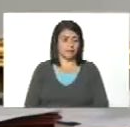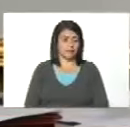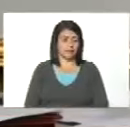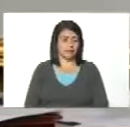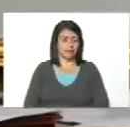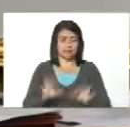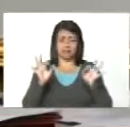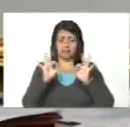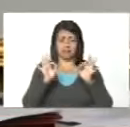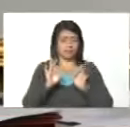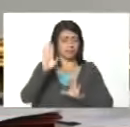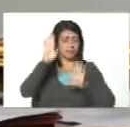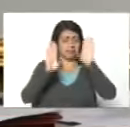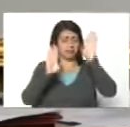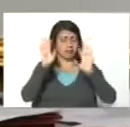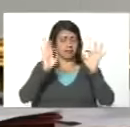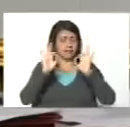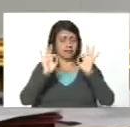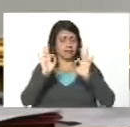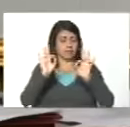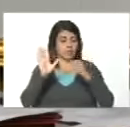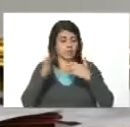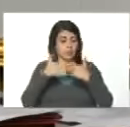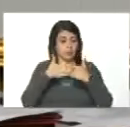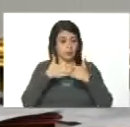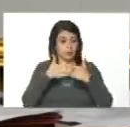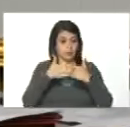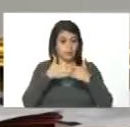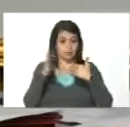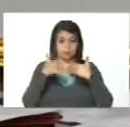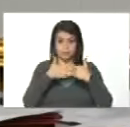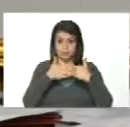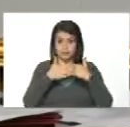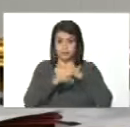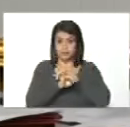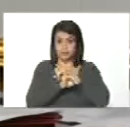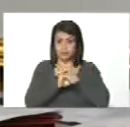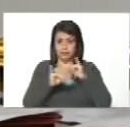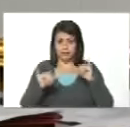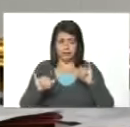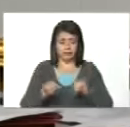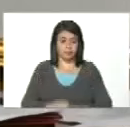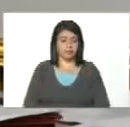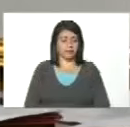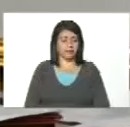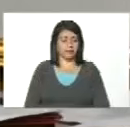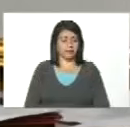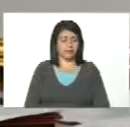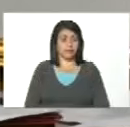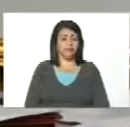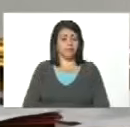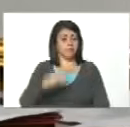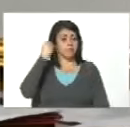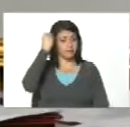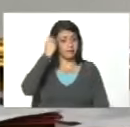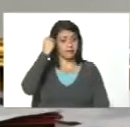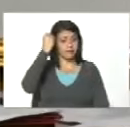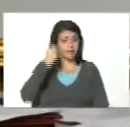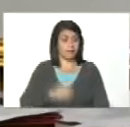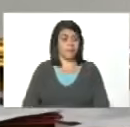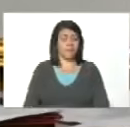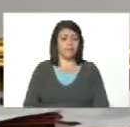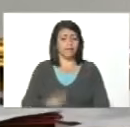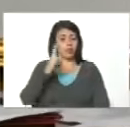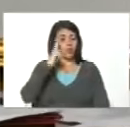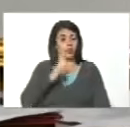No hay nadie más anotado en el derecho de palabra. Se va a cerrar el debate. Se cierra. En consideración,